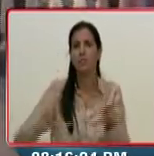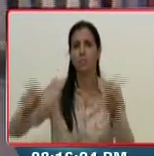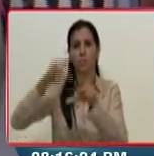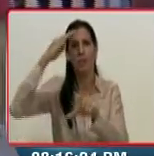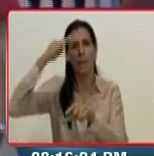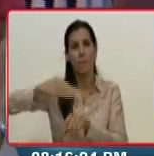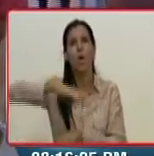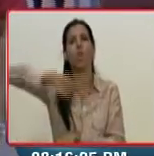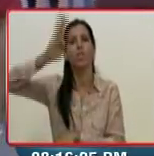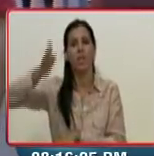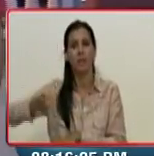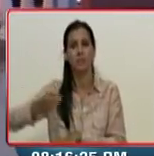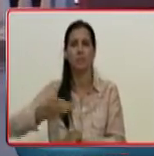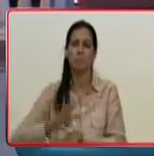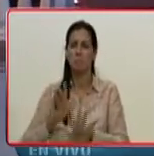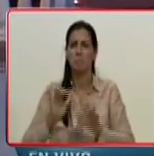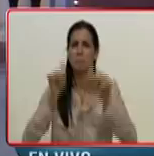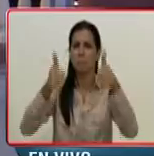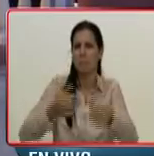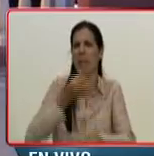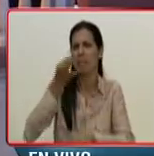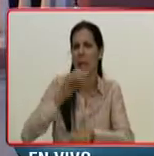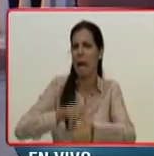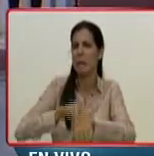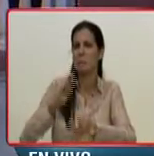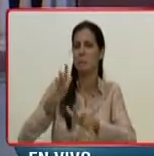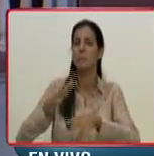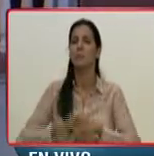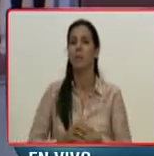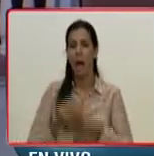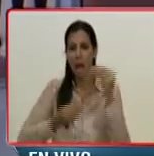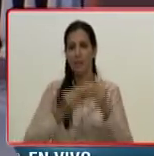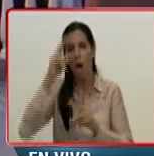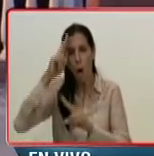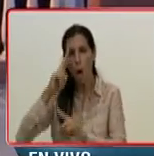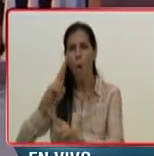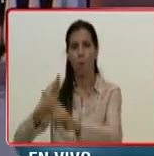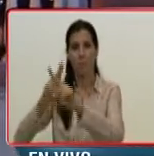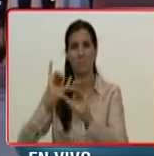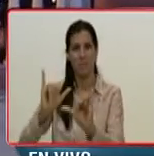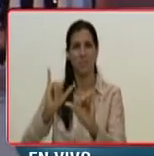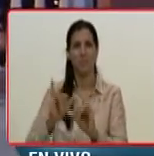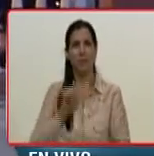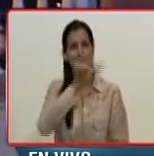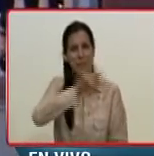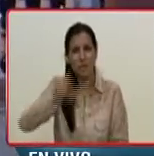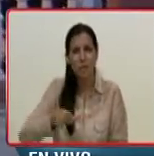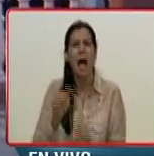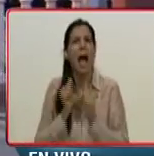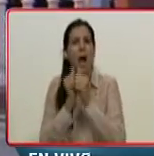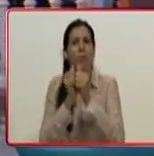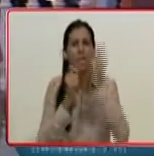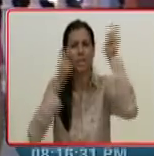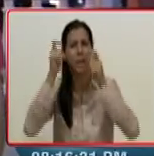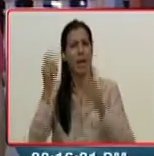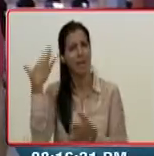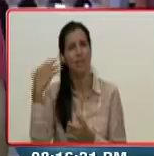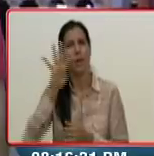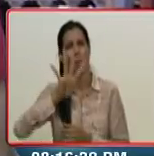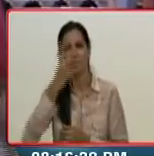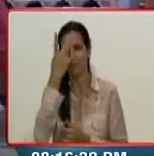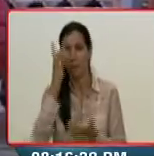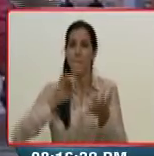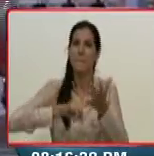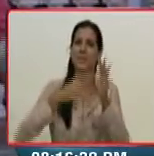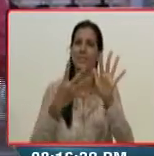donde a primeras horas de la tarde del día de hoy fue realizado este homenaje por parte de los combatientes del 4 de febrero de